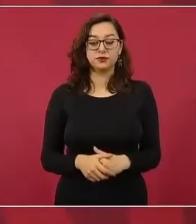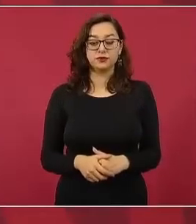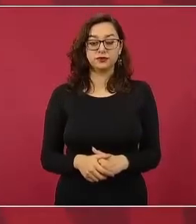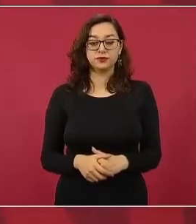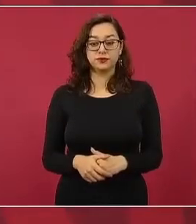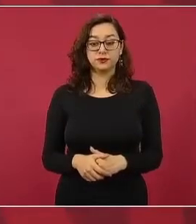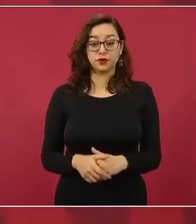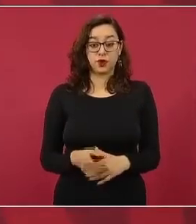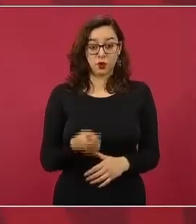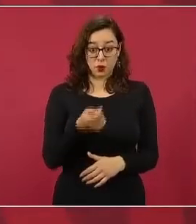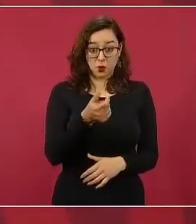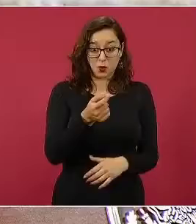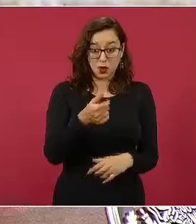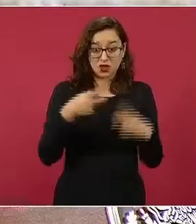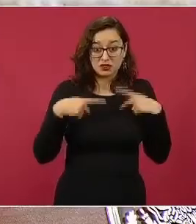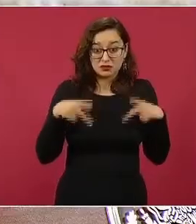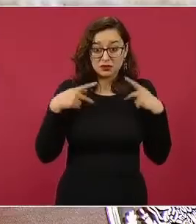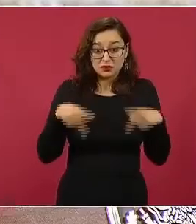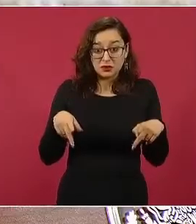irracional por completo.